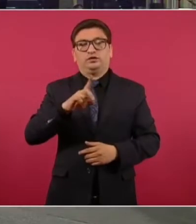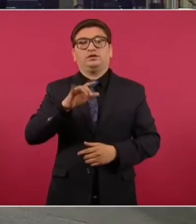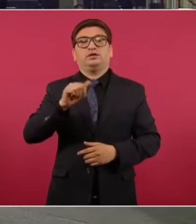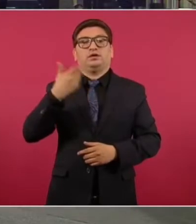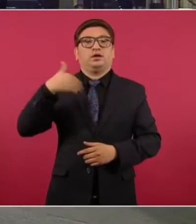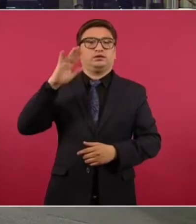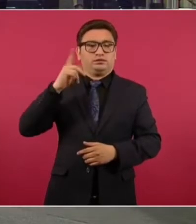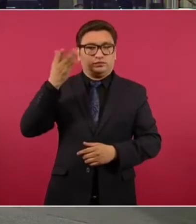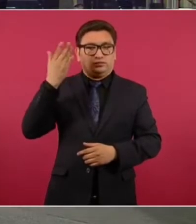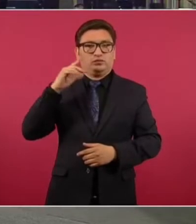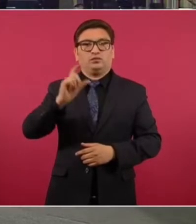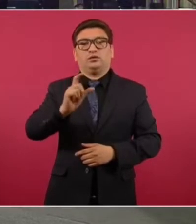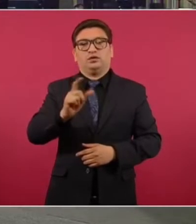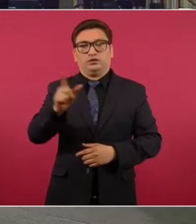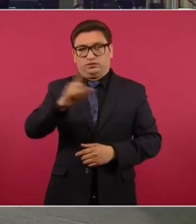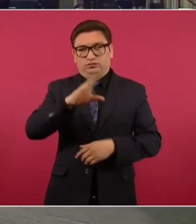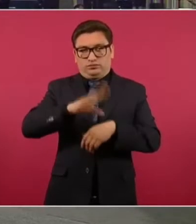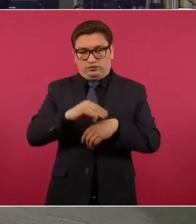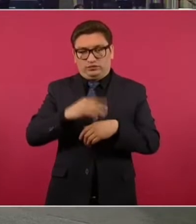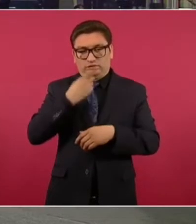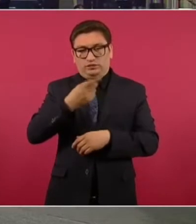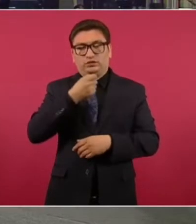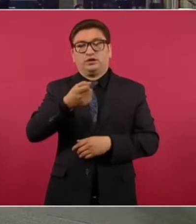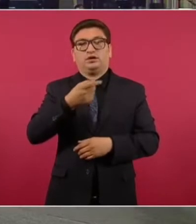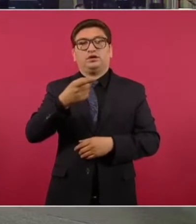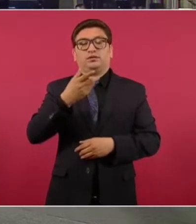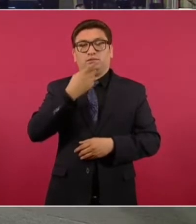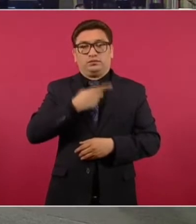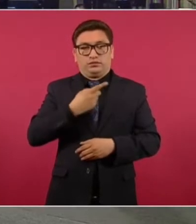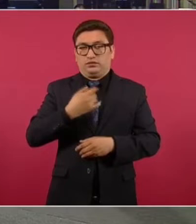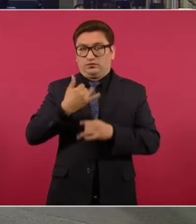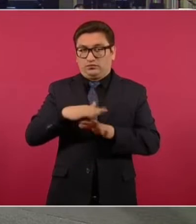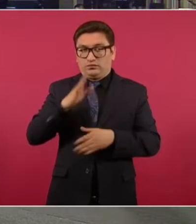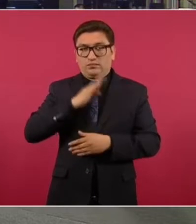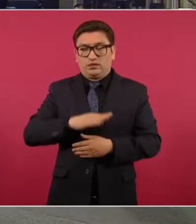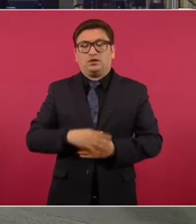última vez, que justo fue cuando nos dieron la palabra y me dijo mal informada.